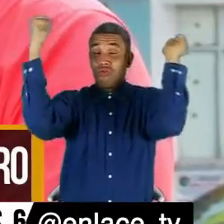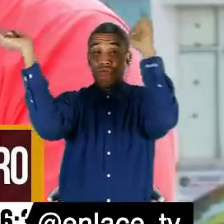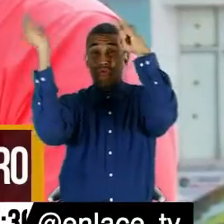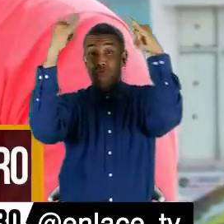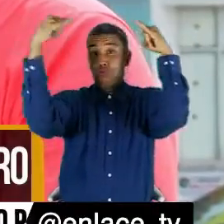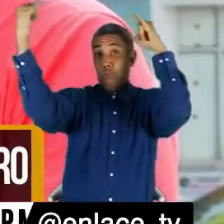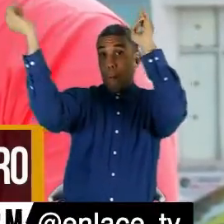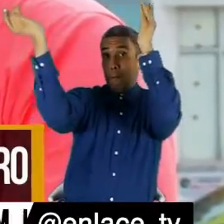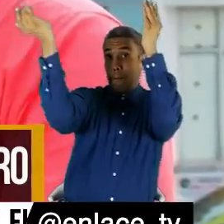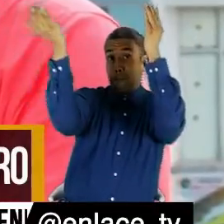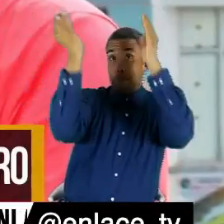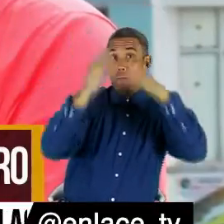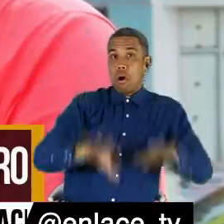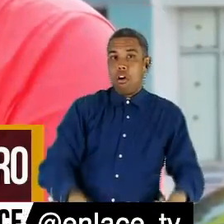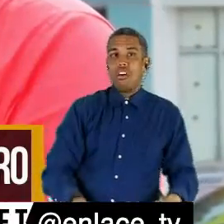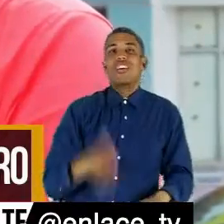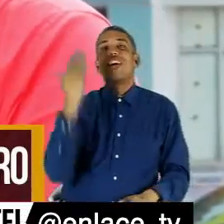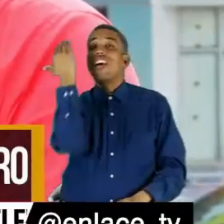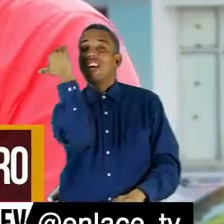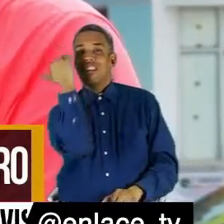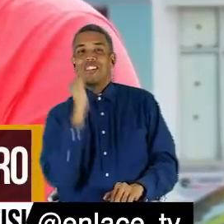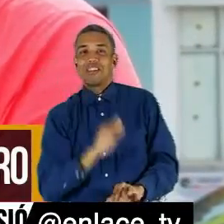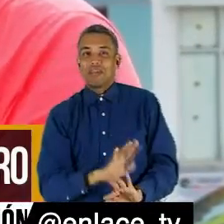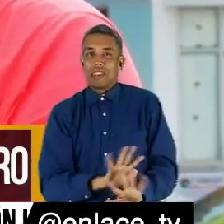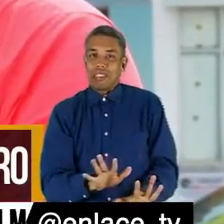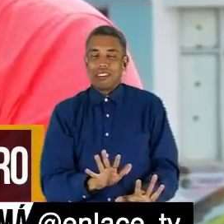ya nos ubicamos, ya encontramos